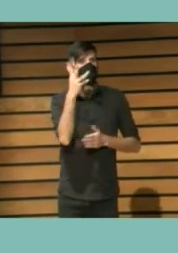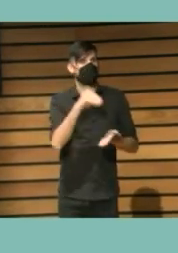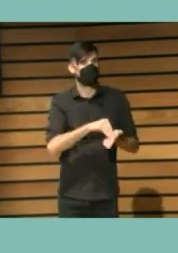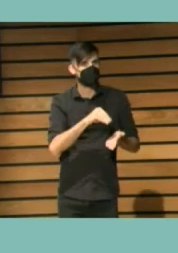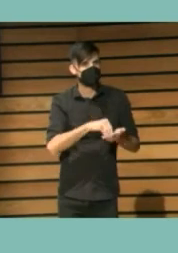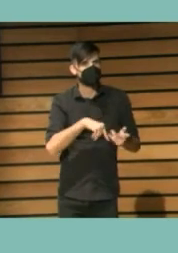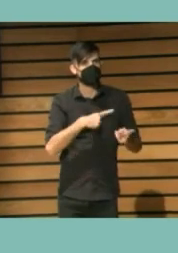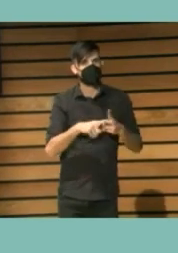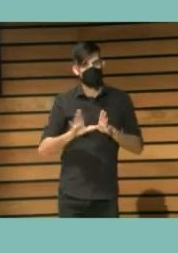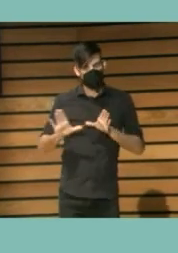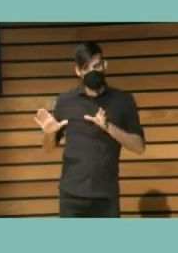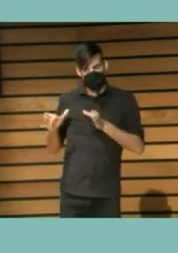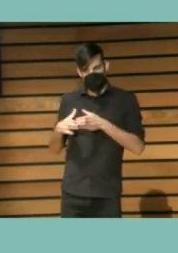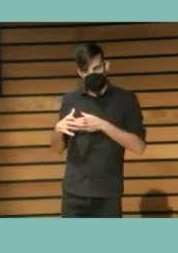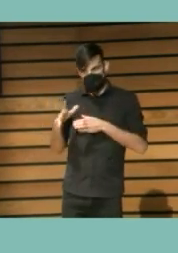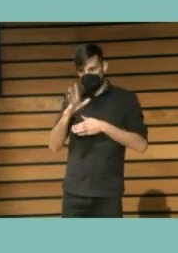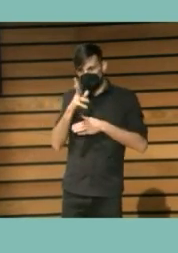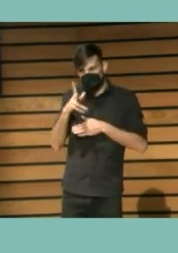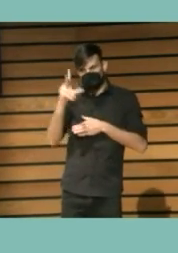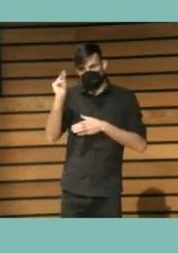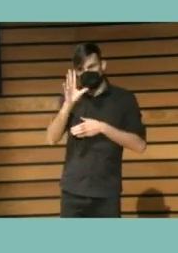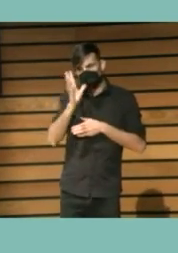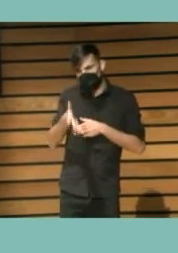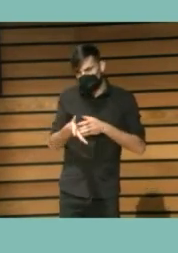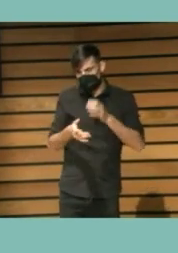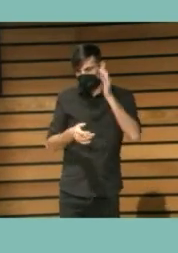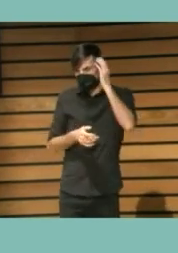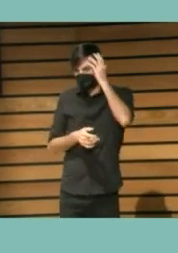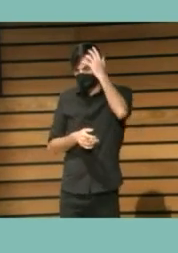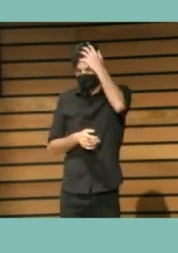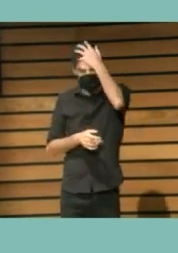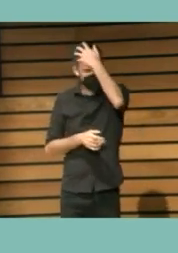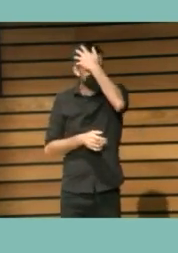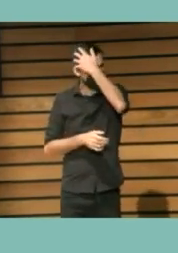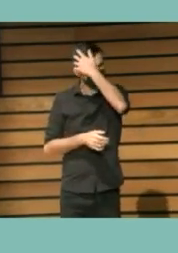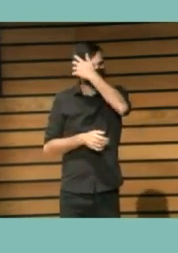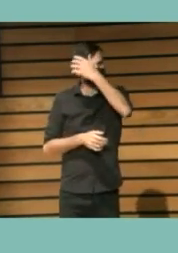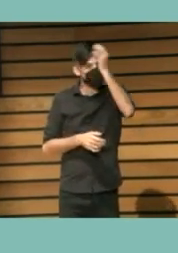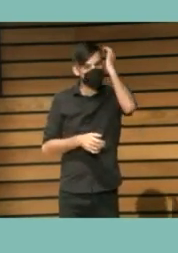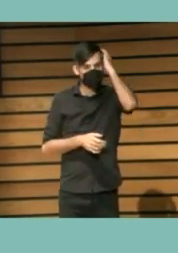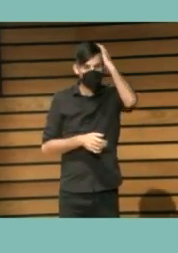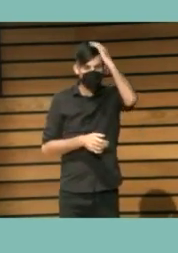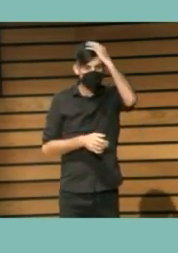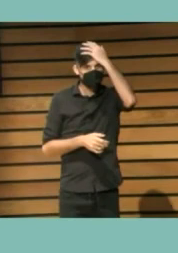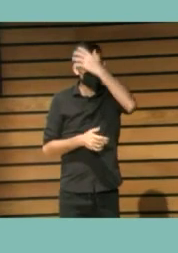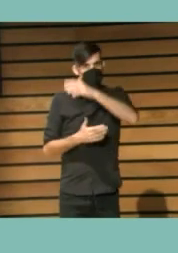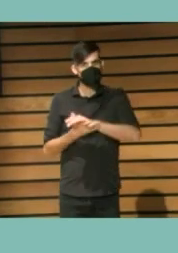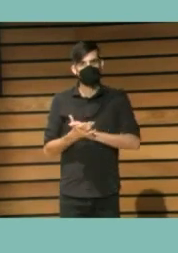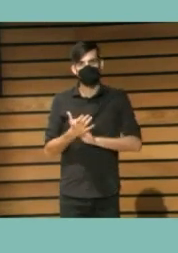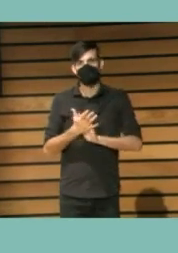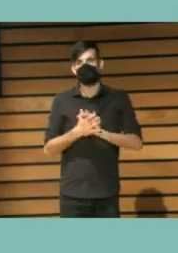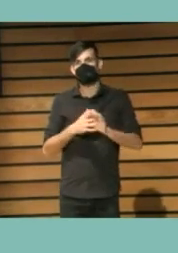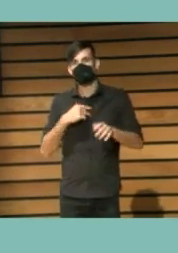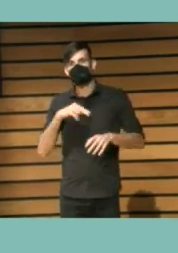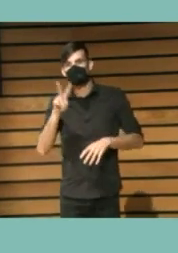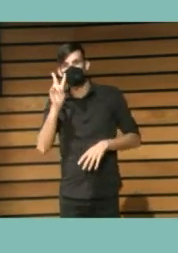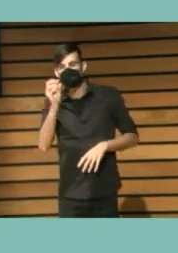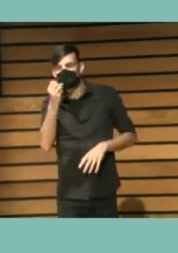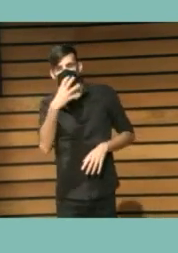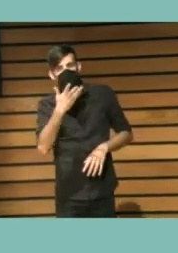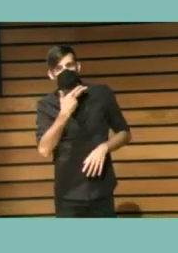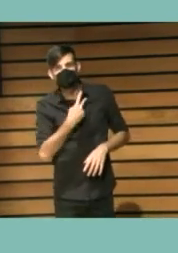como equipo ¿y por qué no? A eso que apuntaba Marta Cano, creo que es, no la veo bien desde aquí, pero por la voz me ha